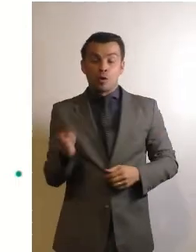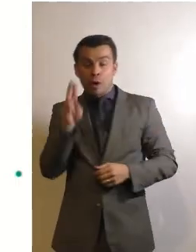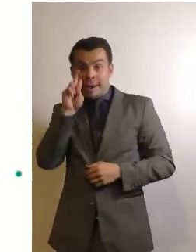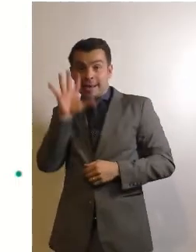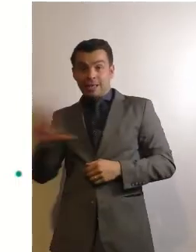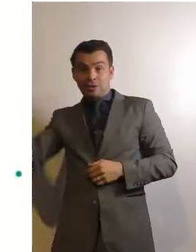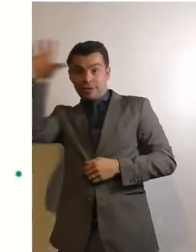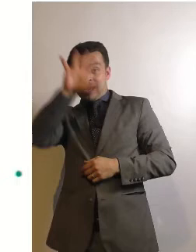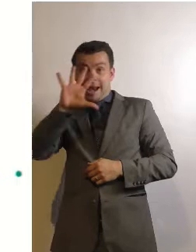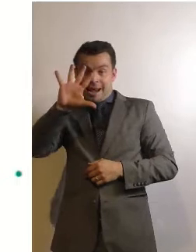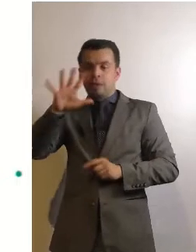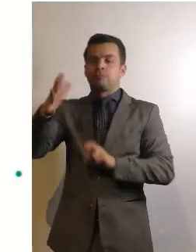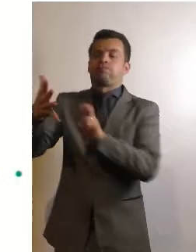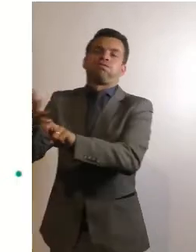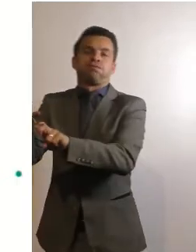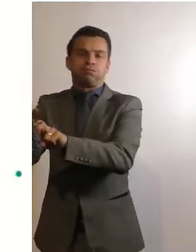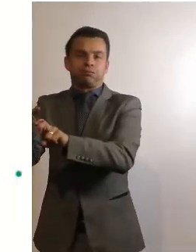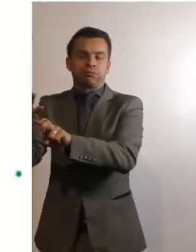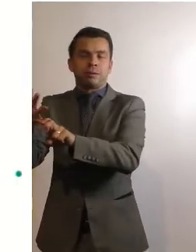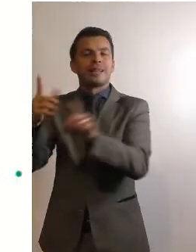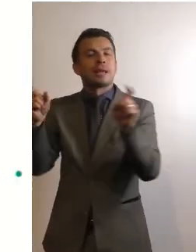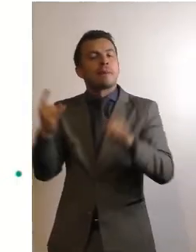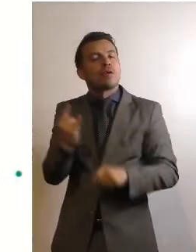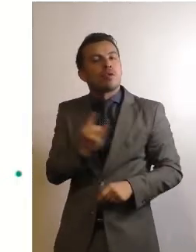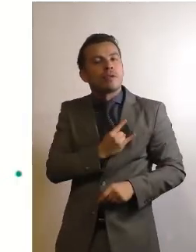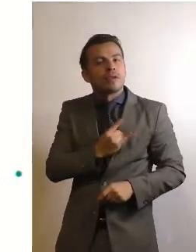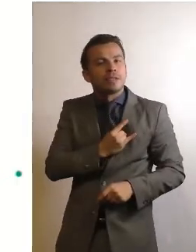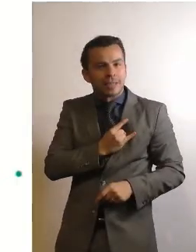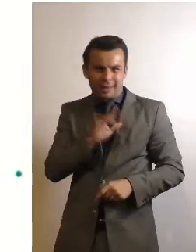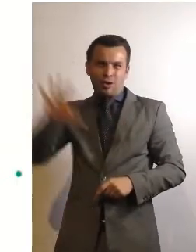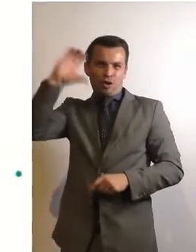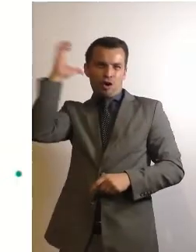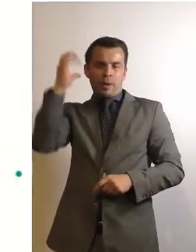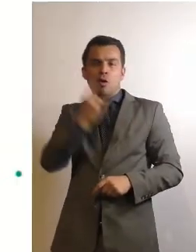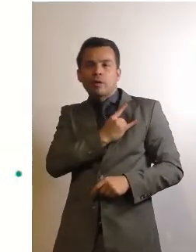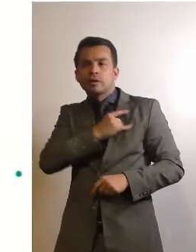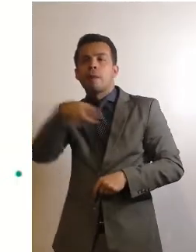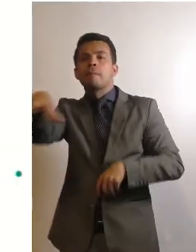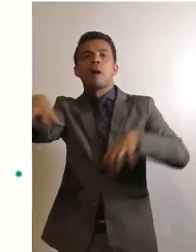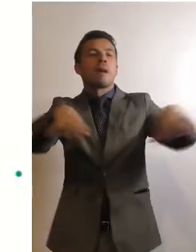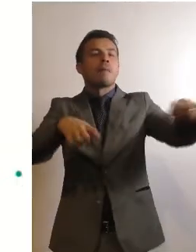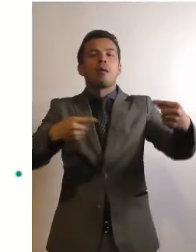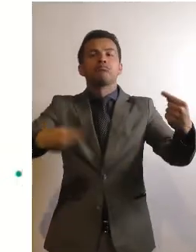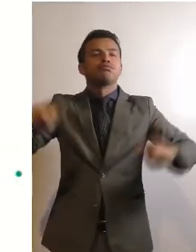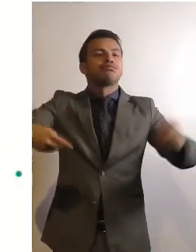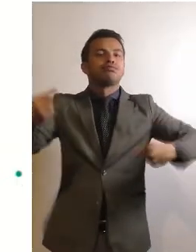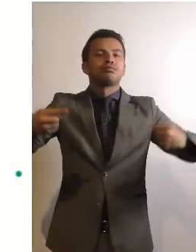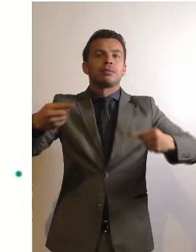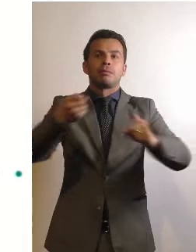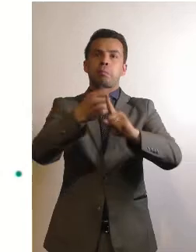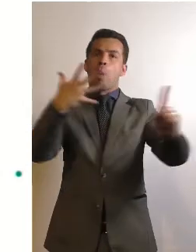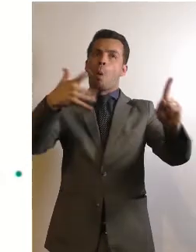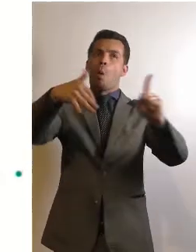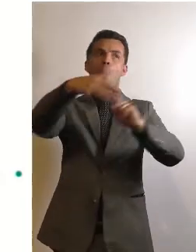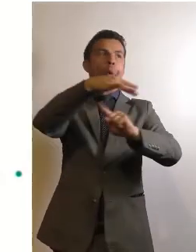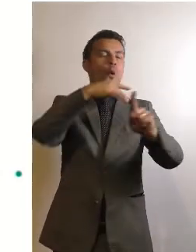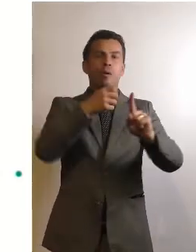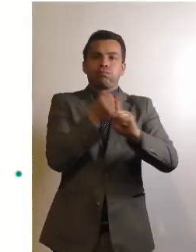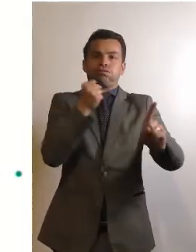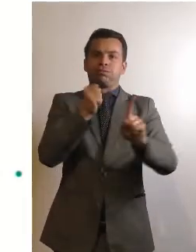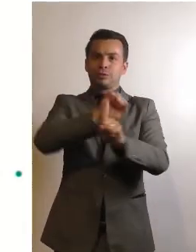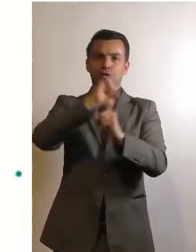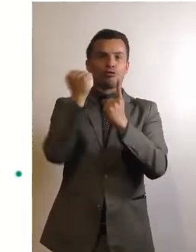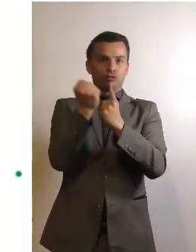las universidades con mayor impacto social. Nos sentimos muy orgullosos de este posicionamiento. Aquí